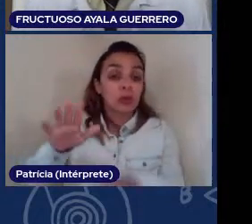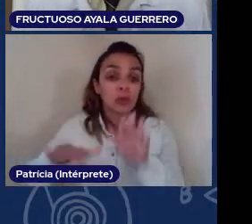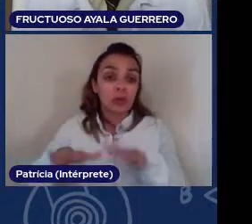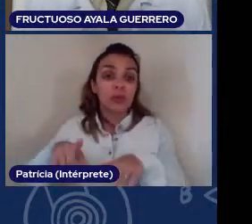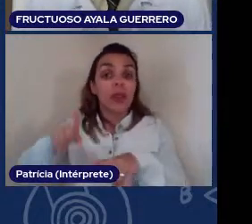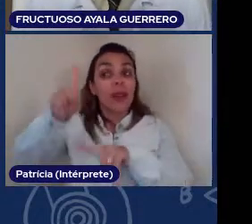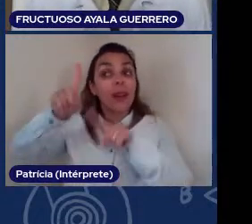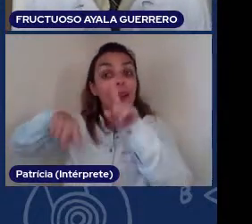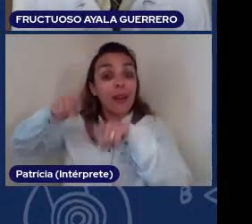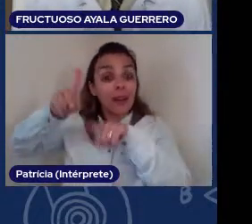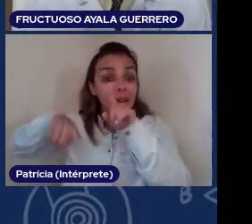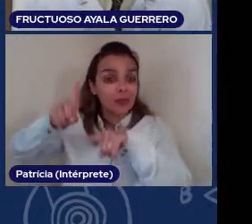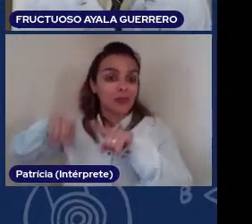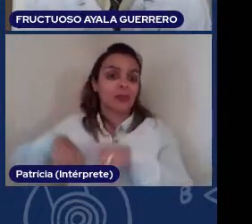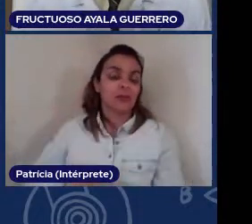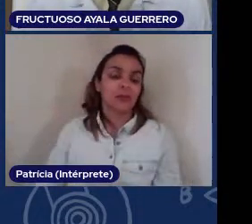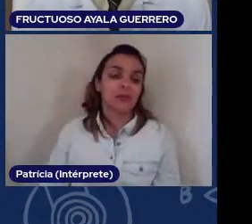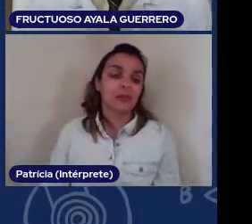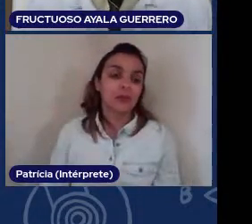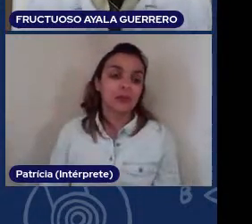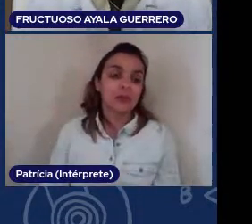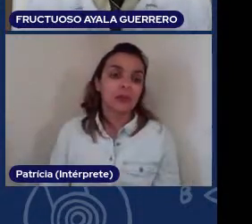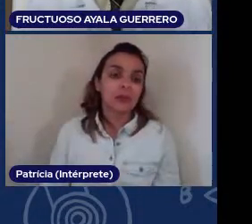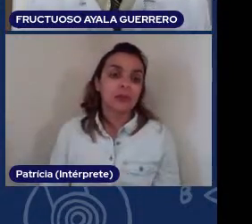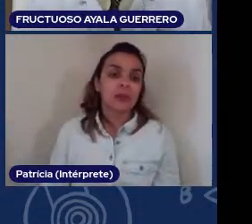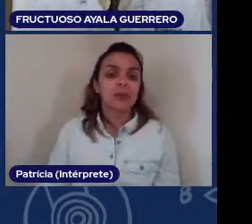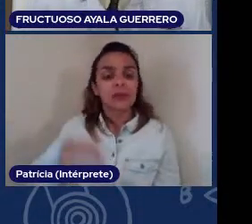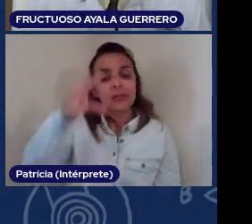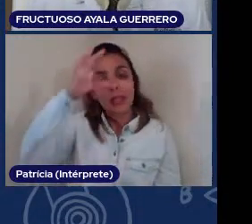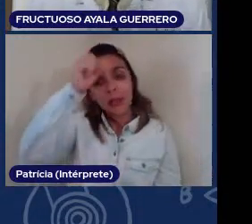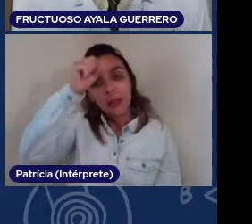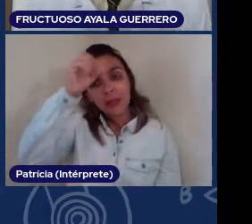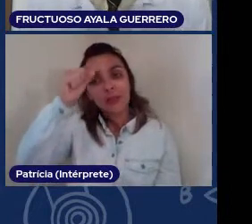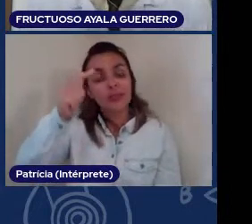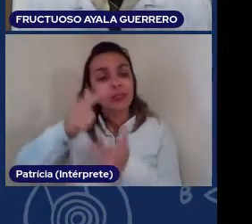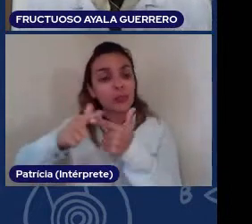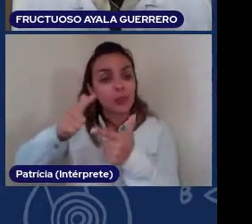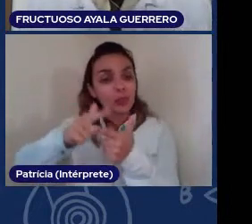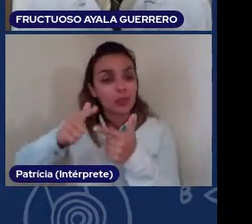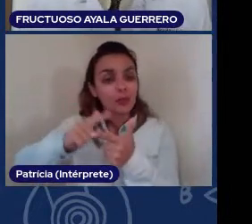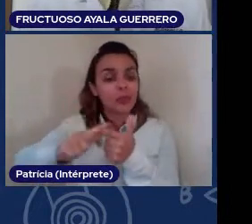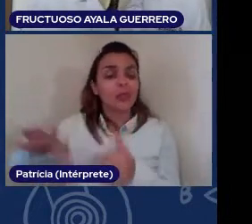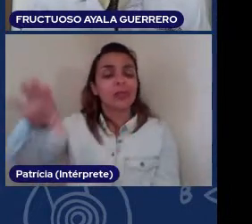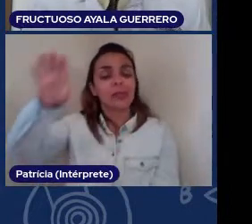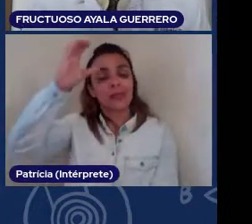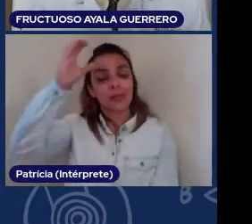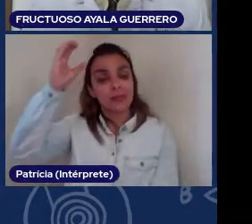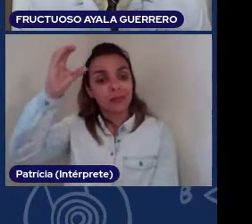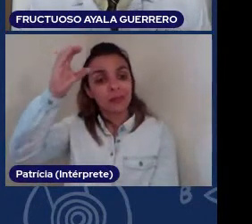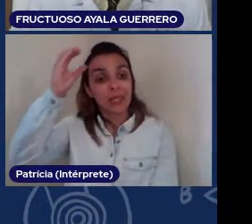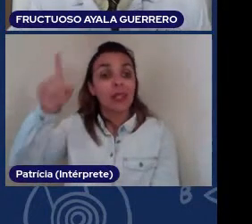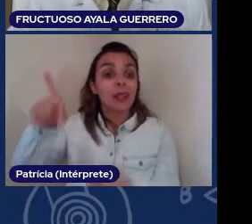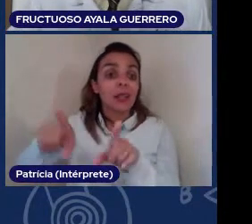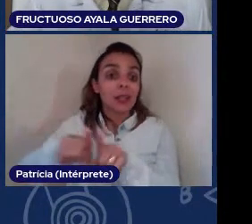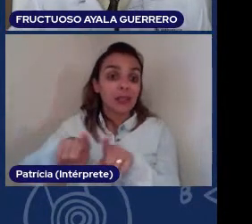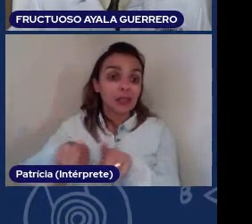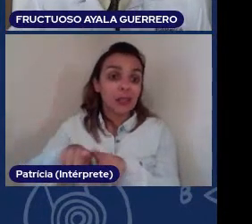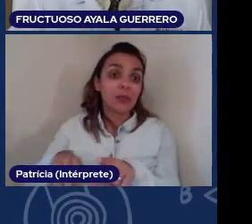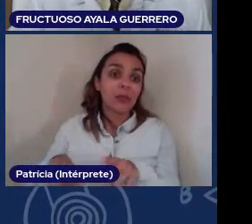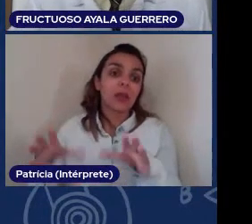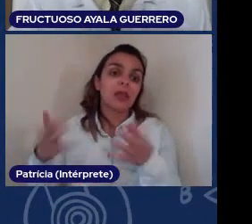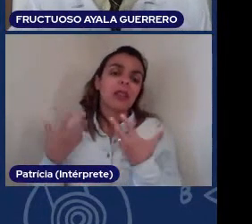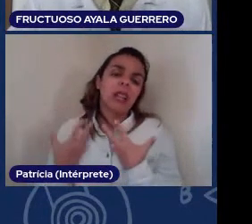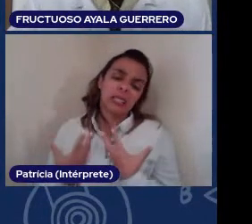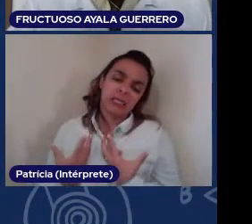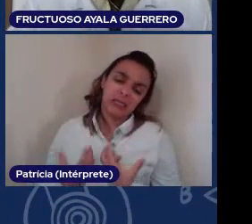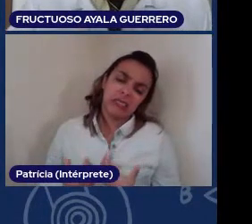alteraciones del aprendizaje, de la maduración cerebral, inclusive del estado de ánimo, de los niveles